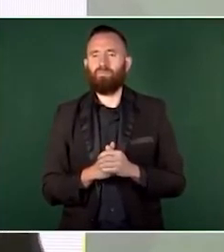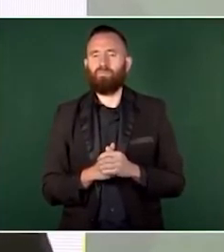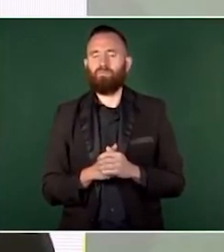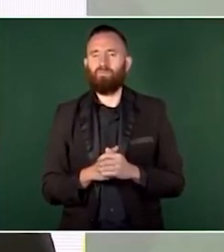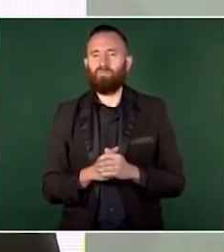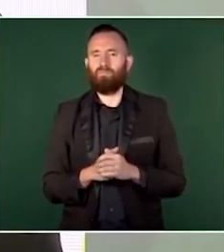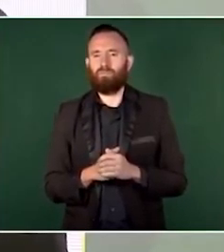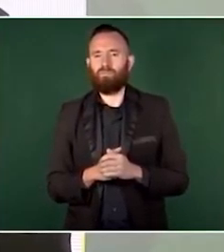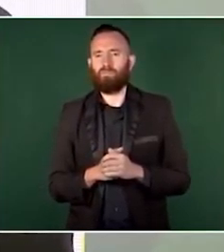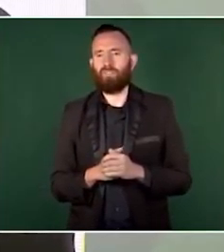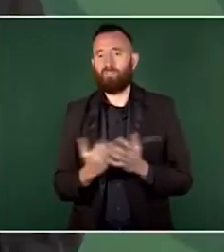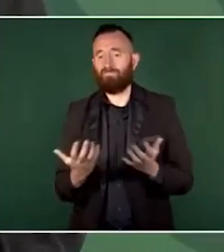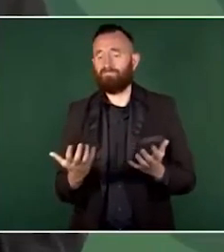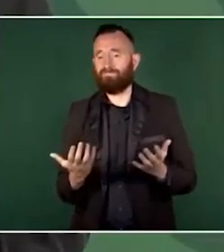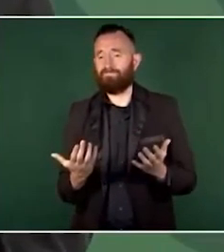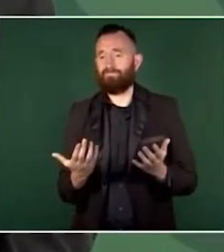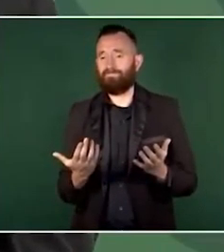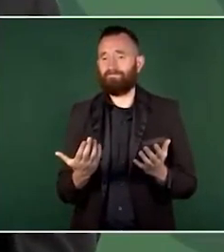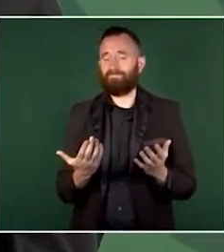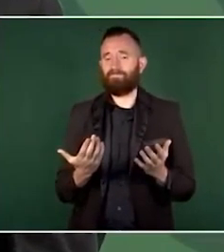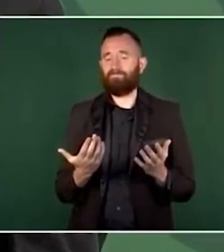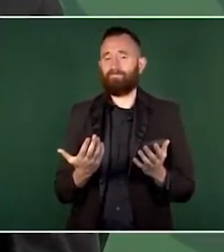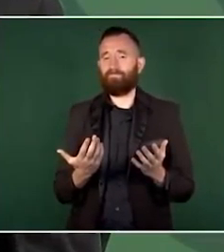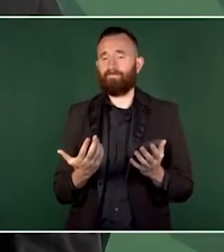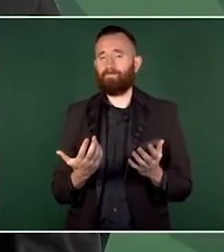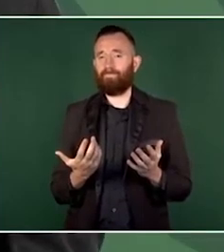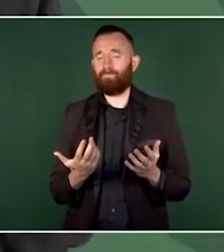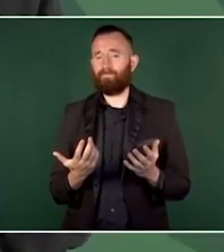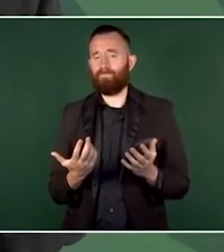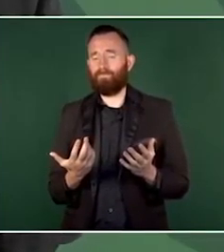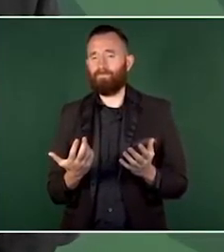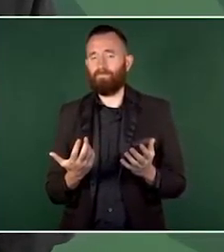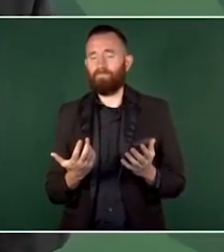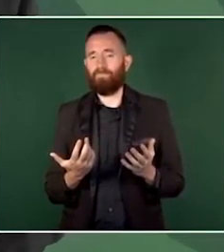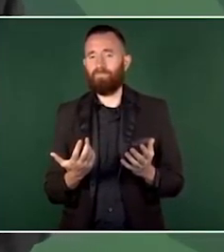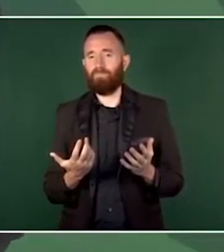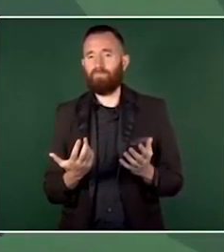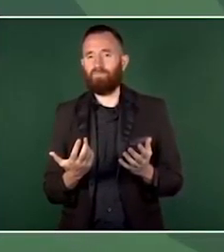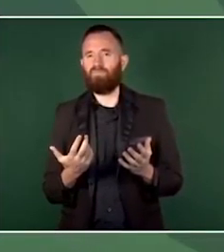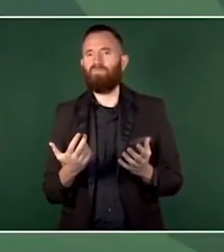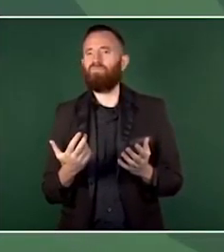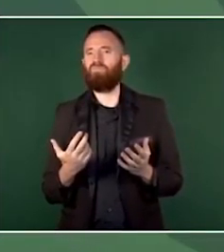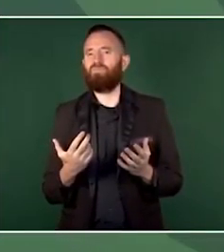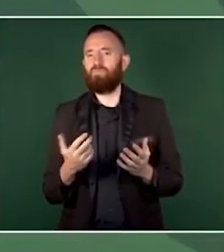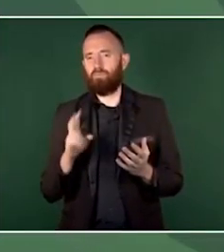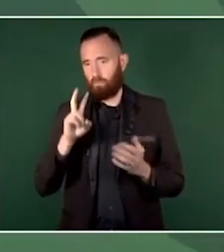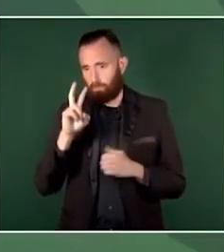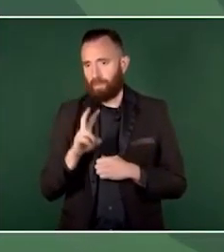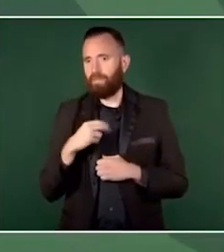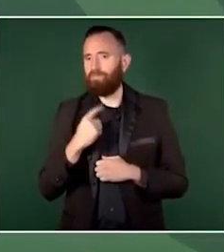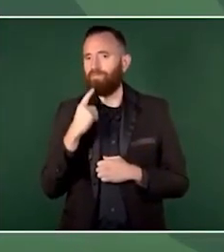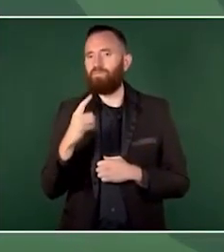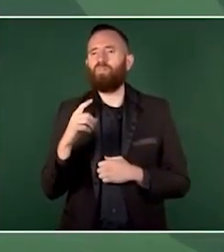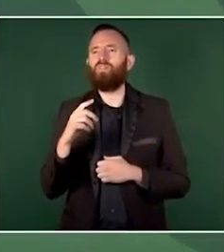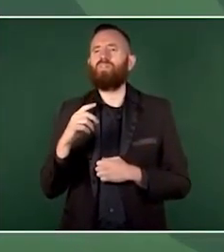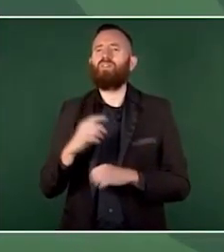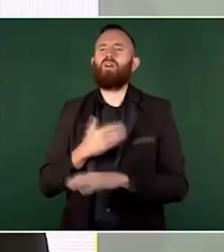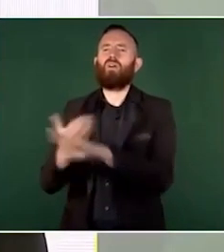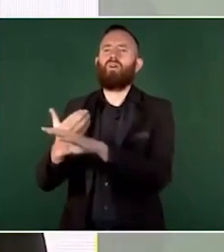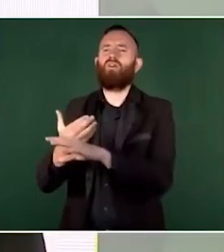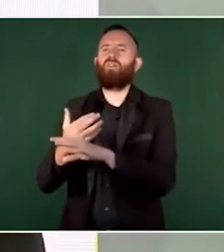Entonces, no es estar en contra de la libertad de expresión.